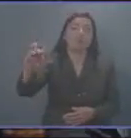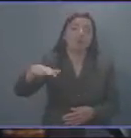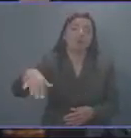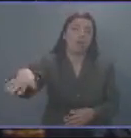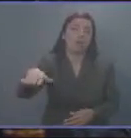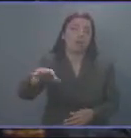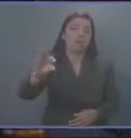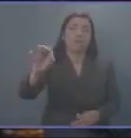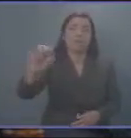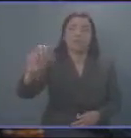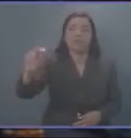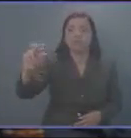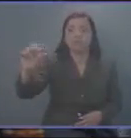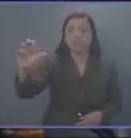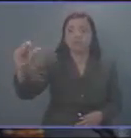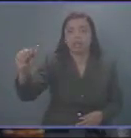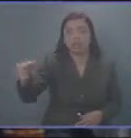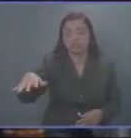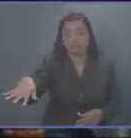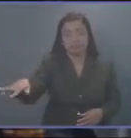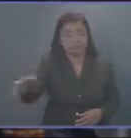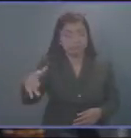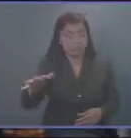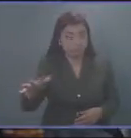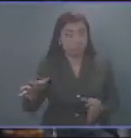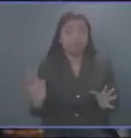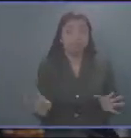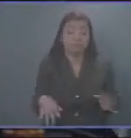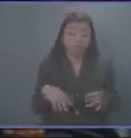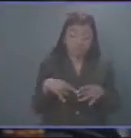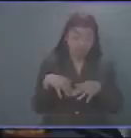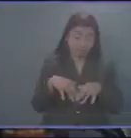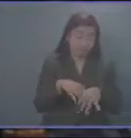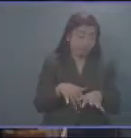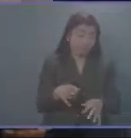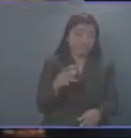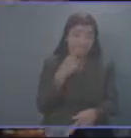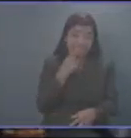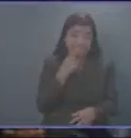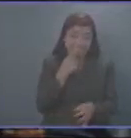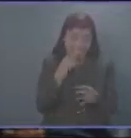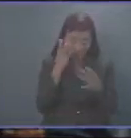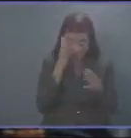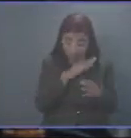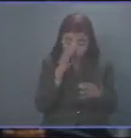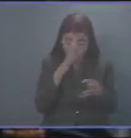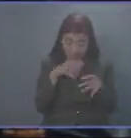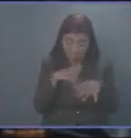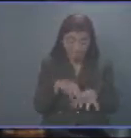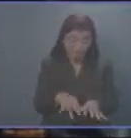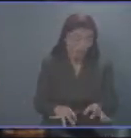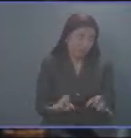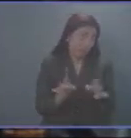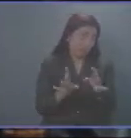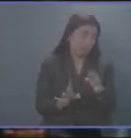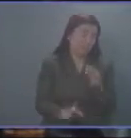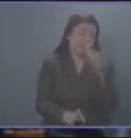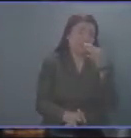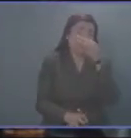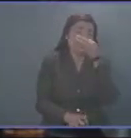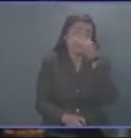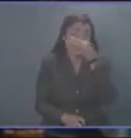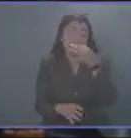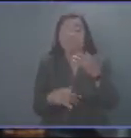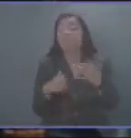las aguas grises allí en el verano es un mal olor permanente por durante cantidad de años entonces yo le pediría